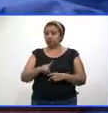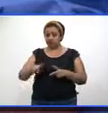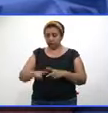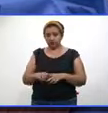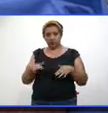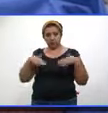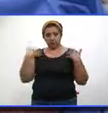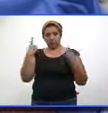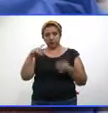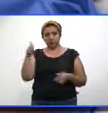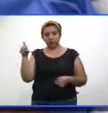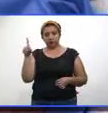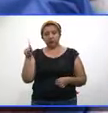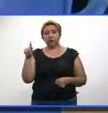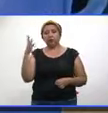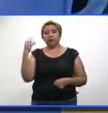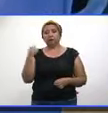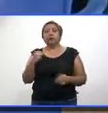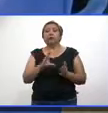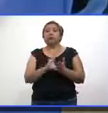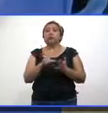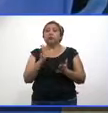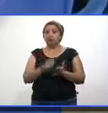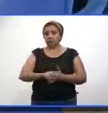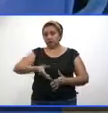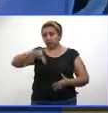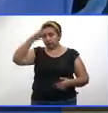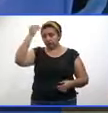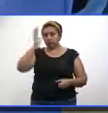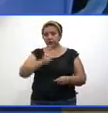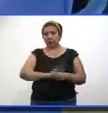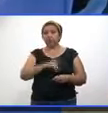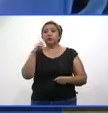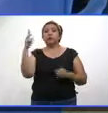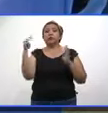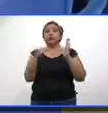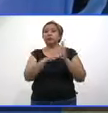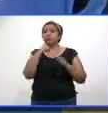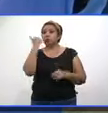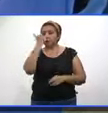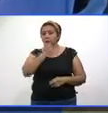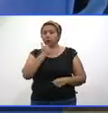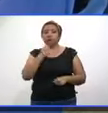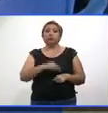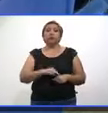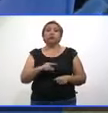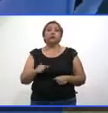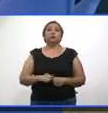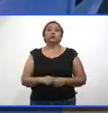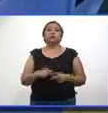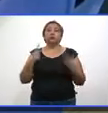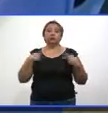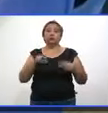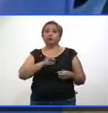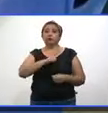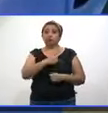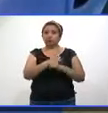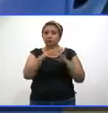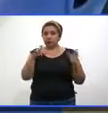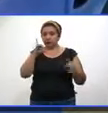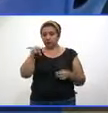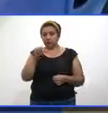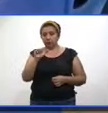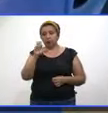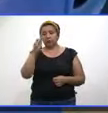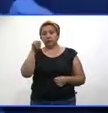se ofrecieron 179 cursos en los que se capacitó a más de 1,000 estudiantes, médicos, enfermeras y personal de salud, informó su director